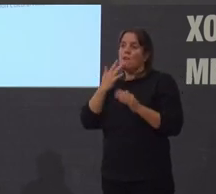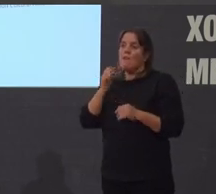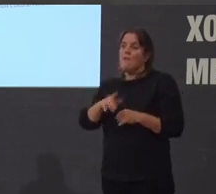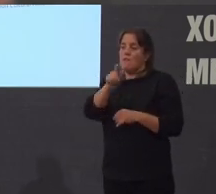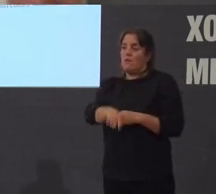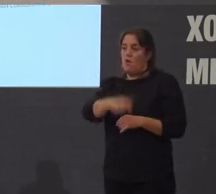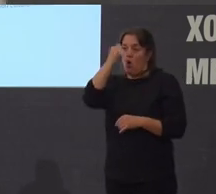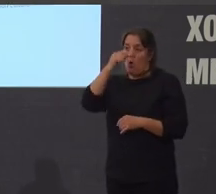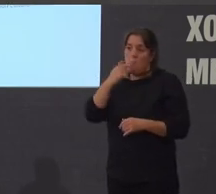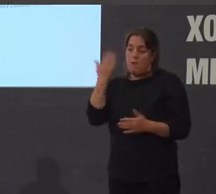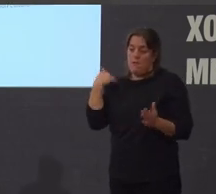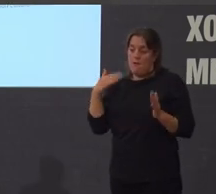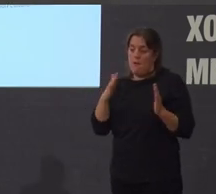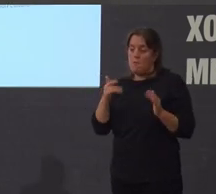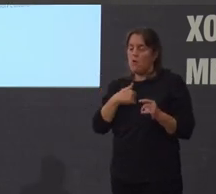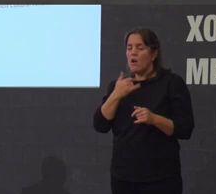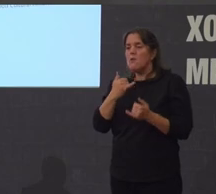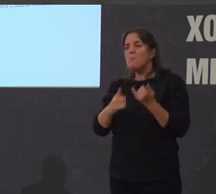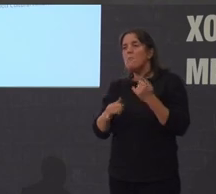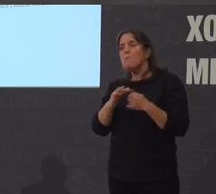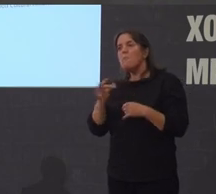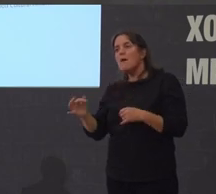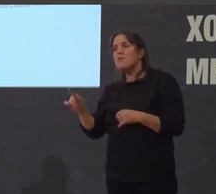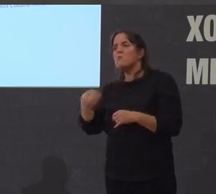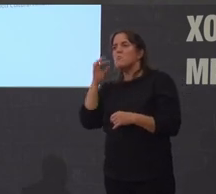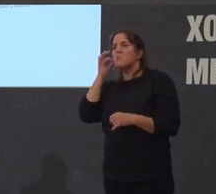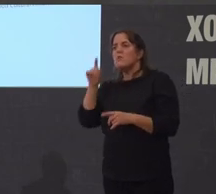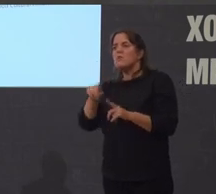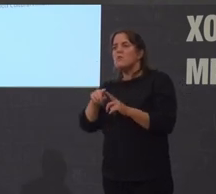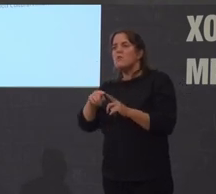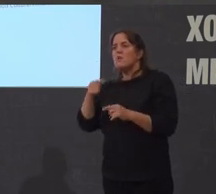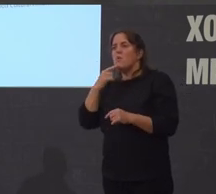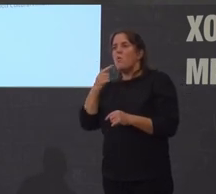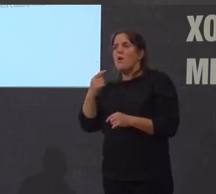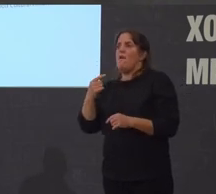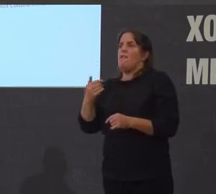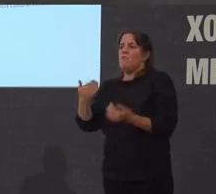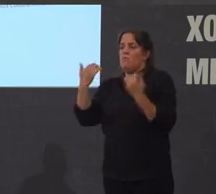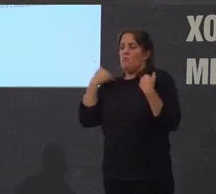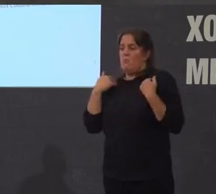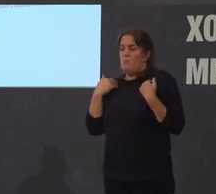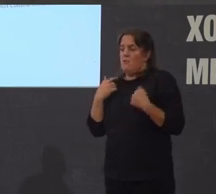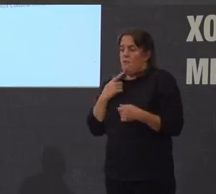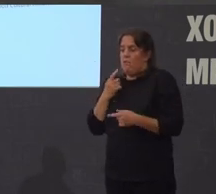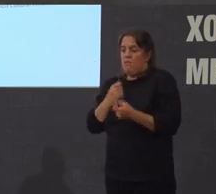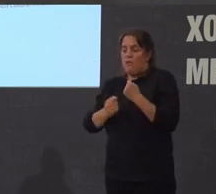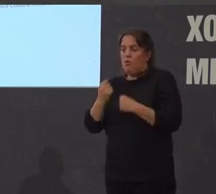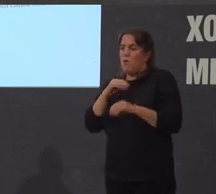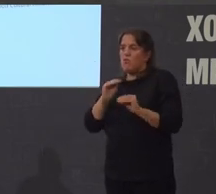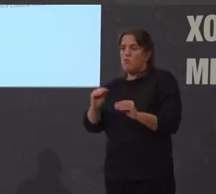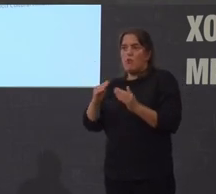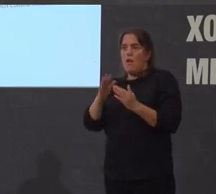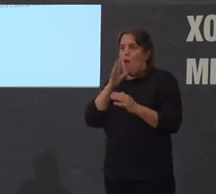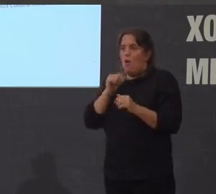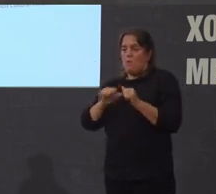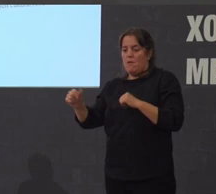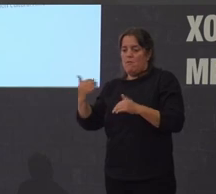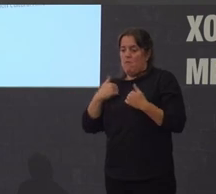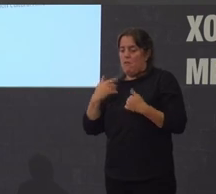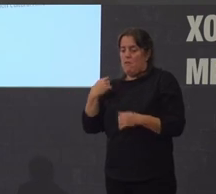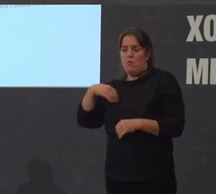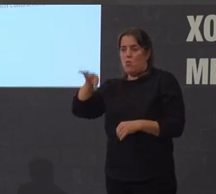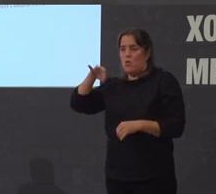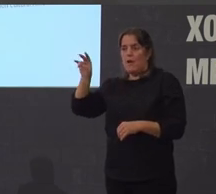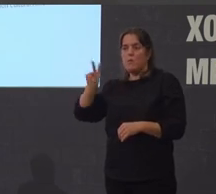levar adiante todo todo peso económico en la casa y eso le vas a hacer actividad en